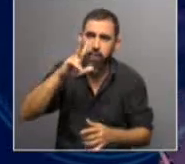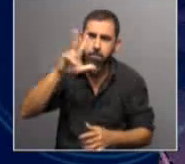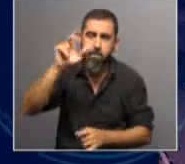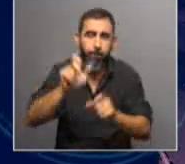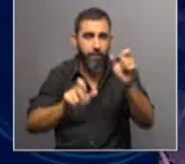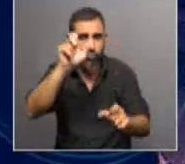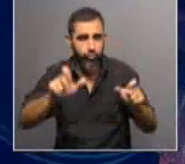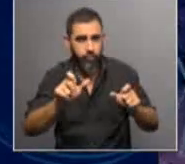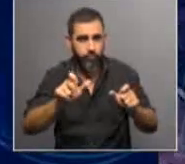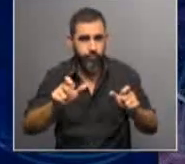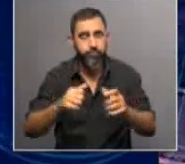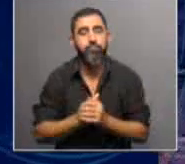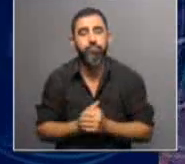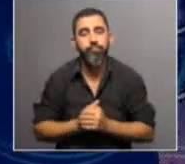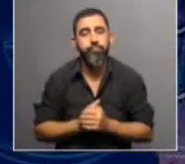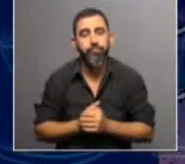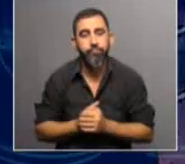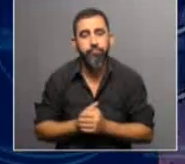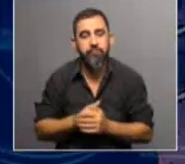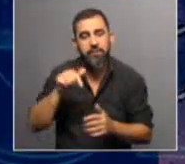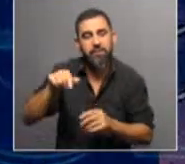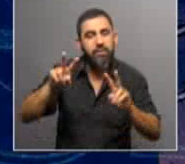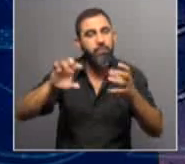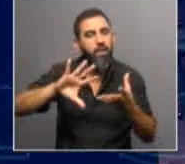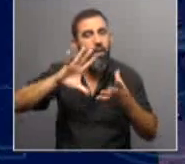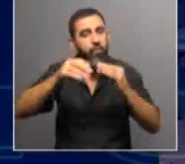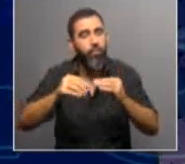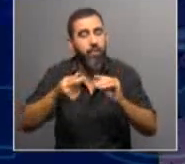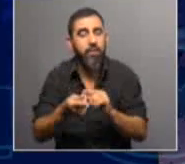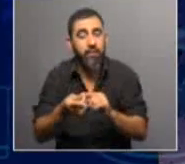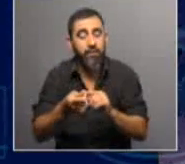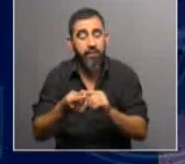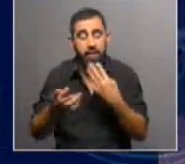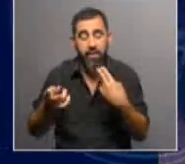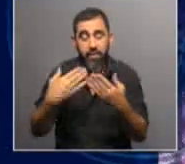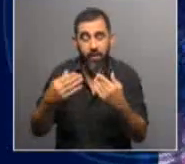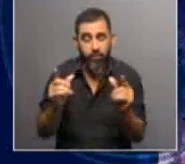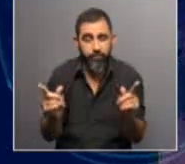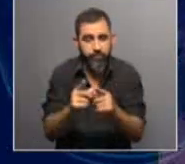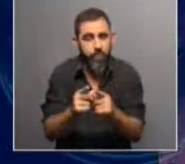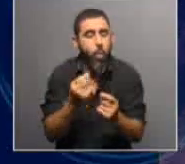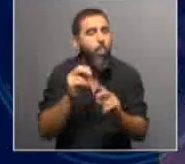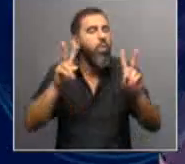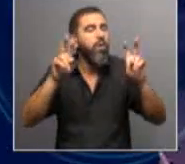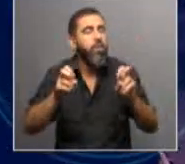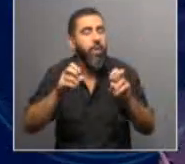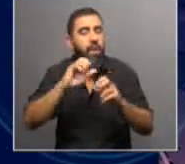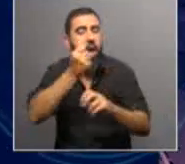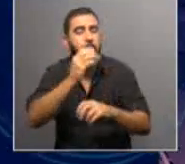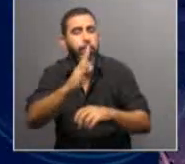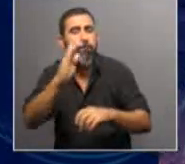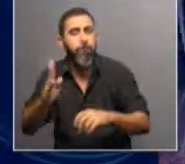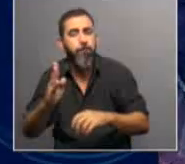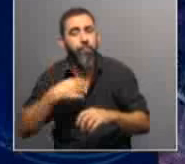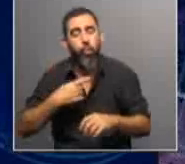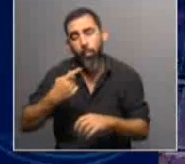personas. Hablando de esto y de la mecánica, para cerrar este capítulo de la charla, ¿cómo es el tema de la aplicación? Es decir, al que